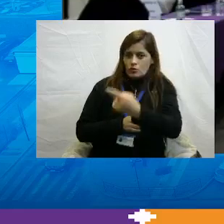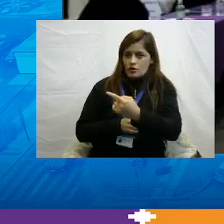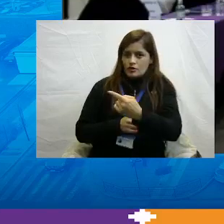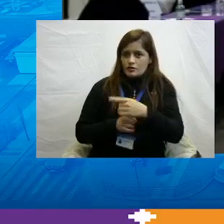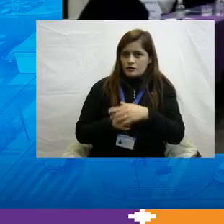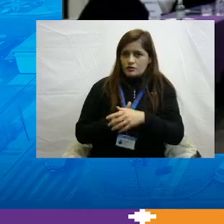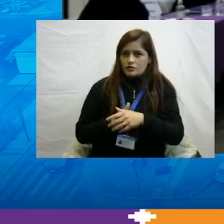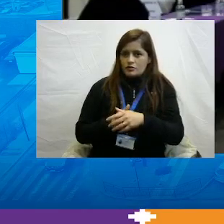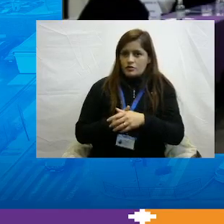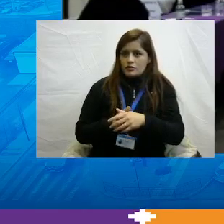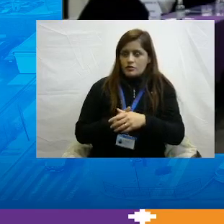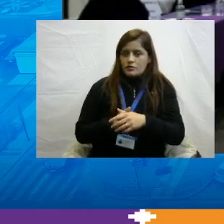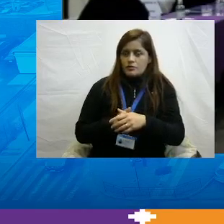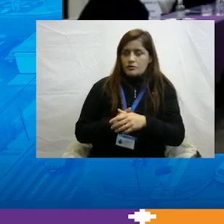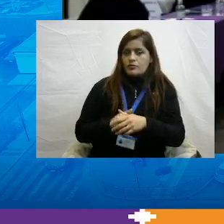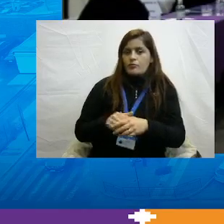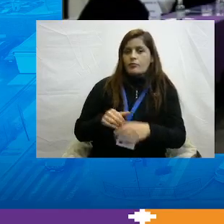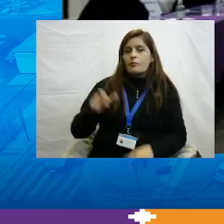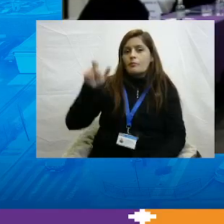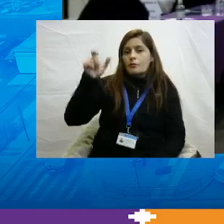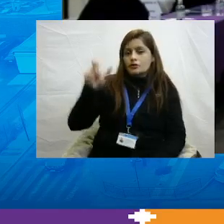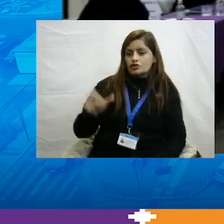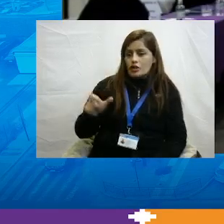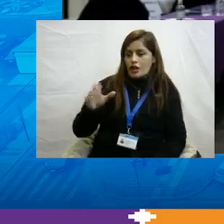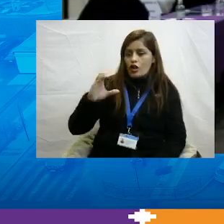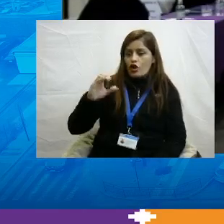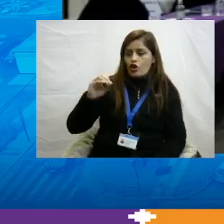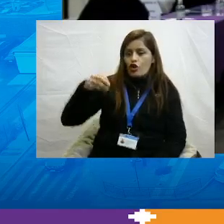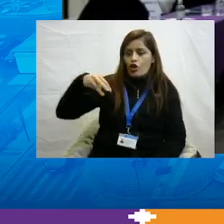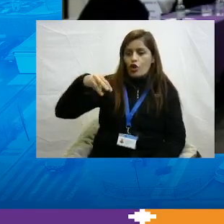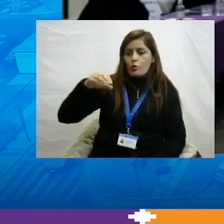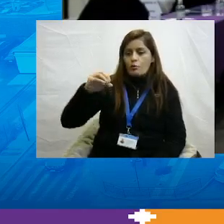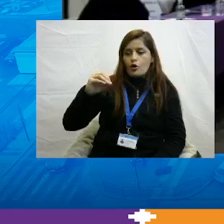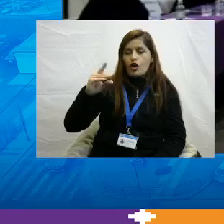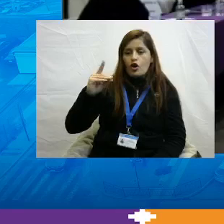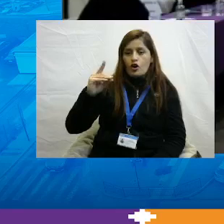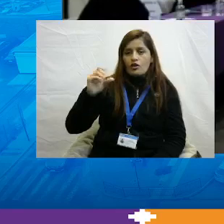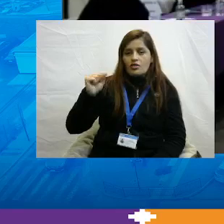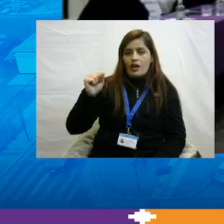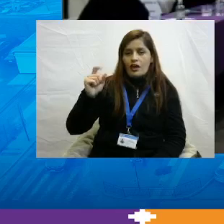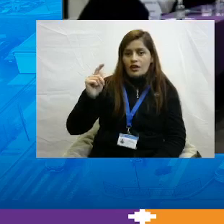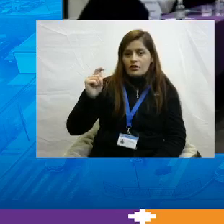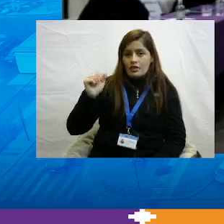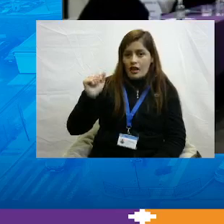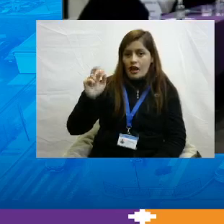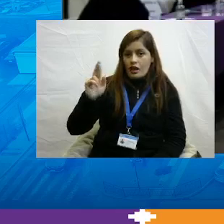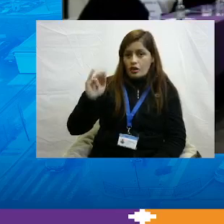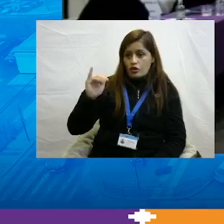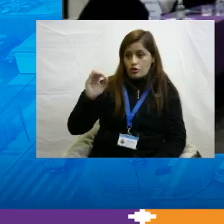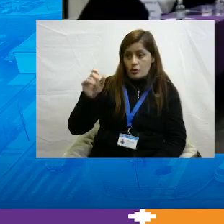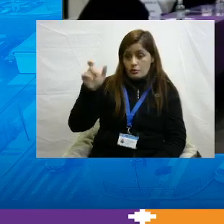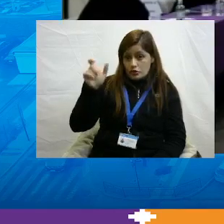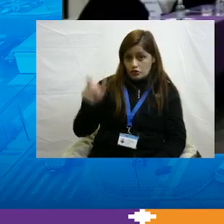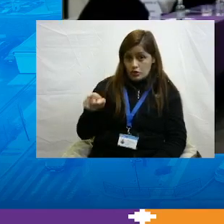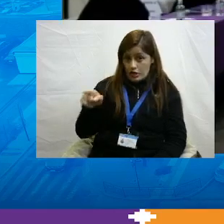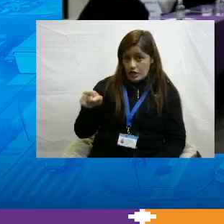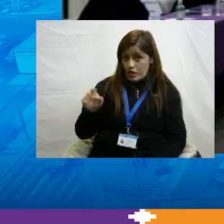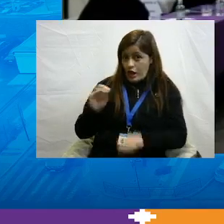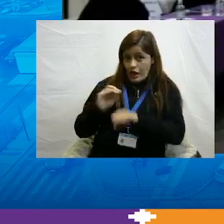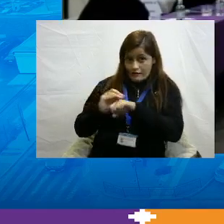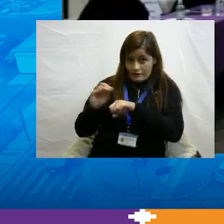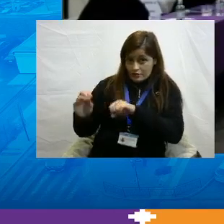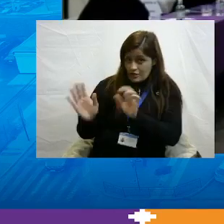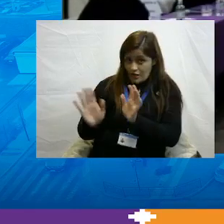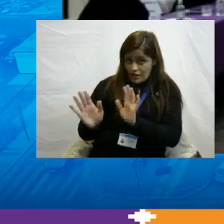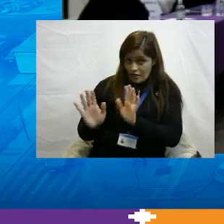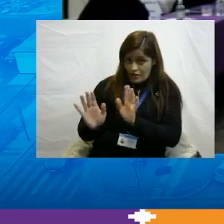a la posición del comodatario, es decir, a quién se le había concedido el comodato. No se le va a notificar. Además, se